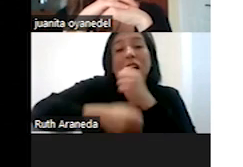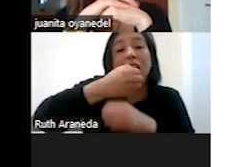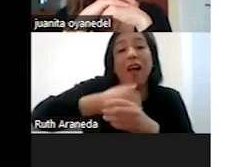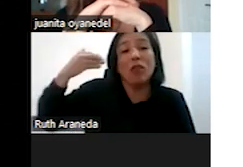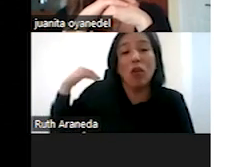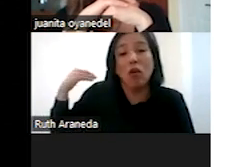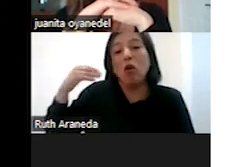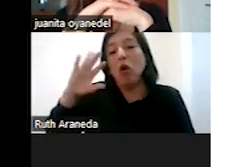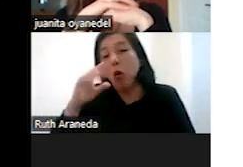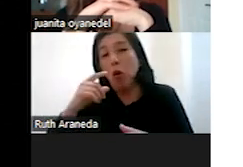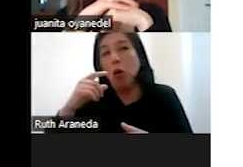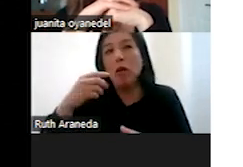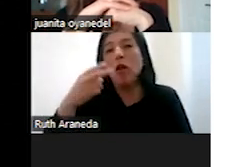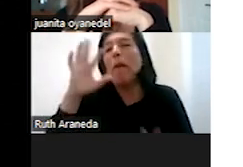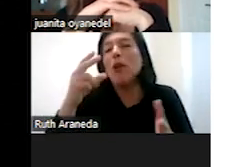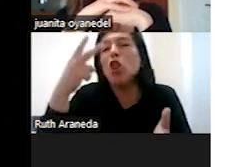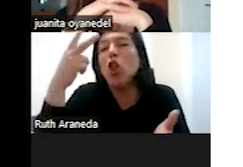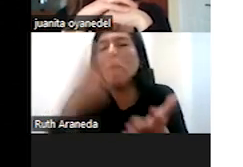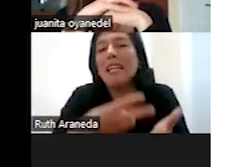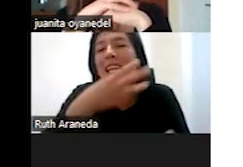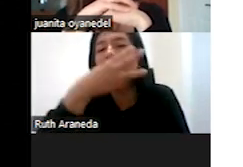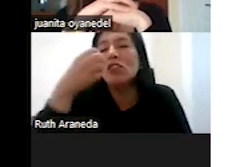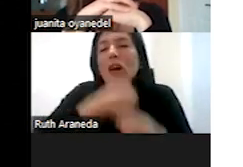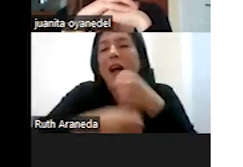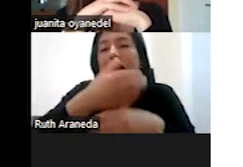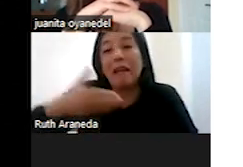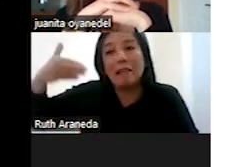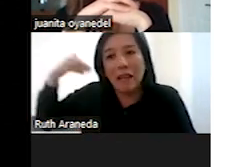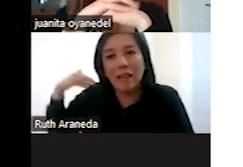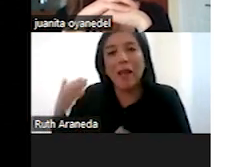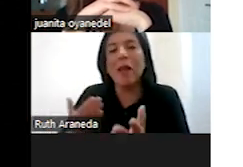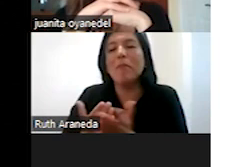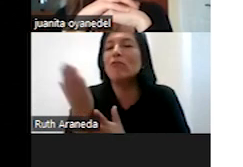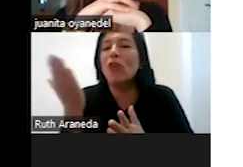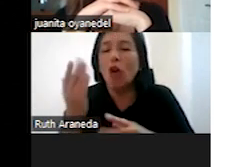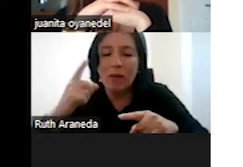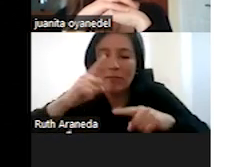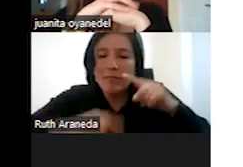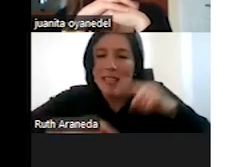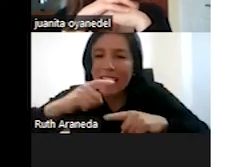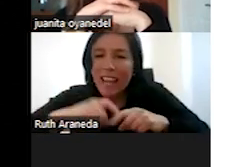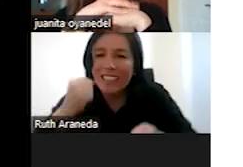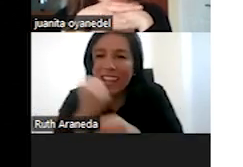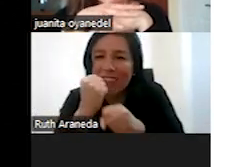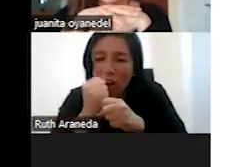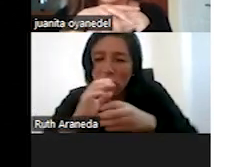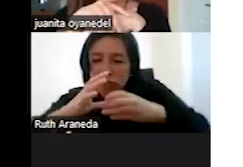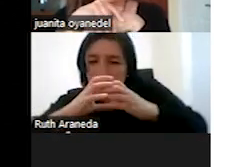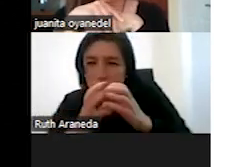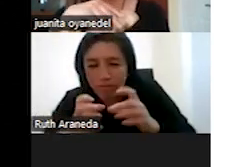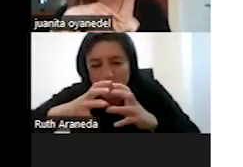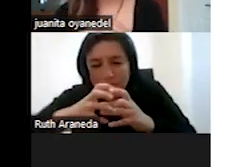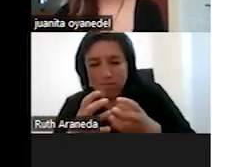2300 años atrás, más o menos, ¿cierto? Comienza a aparecer la alfarería, antes que la agricultura probablemente tal, la alfarería, las primeras comunidades